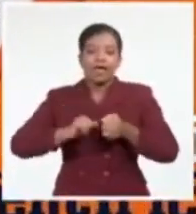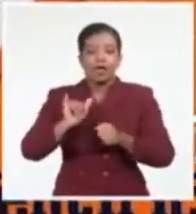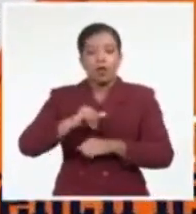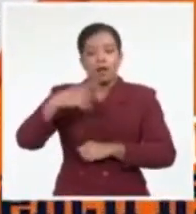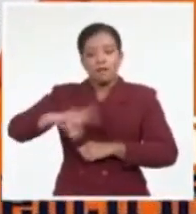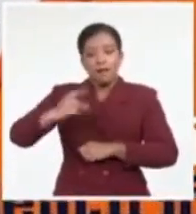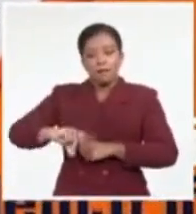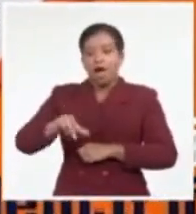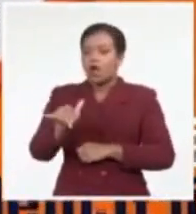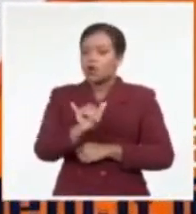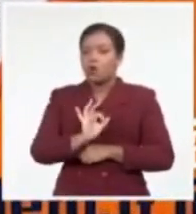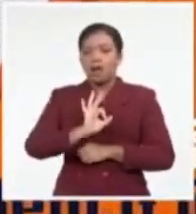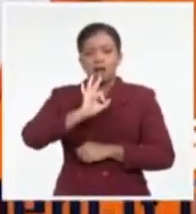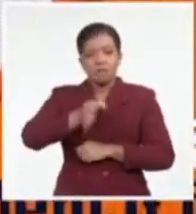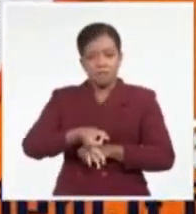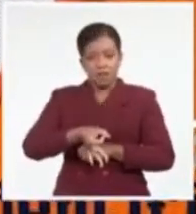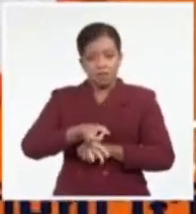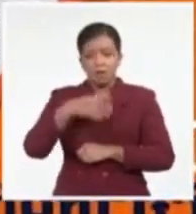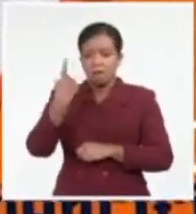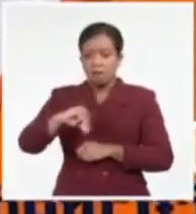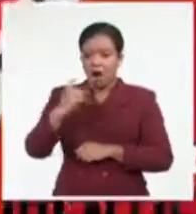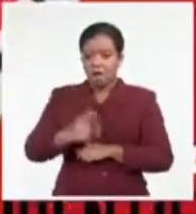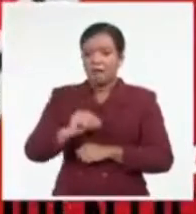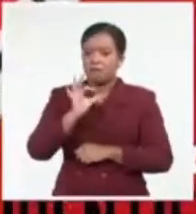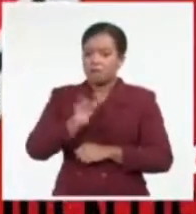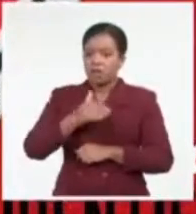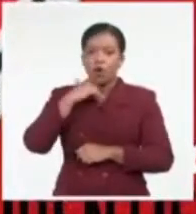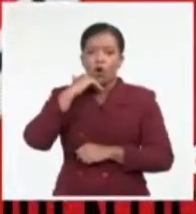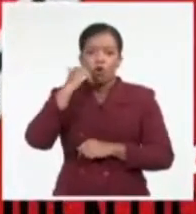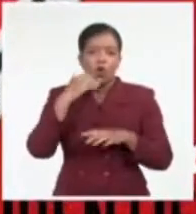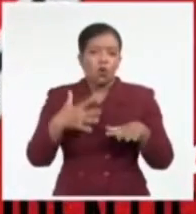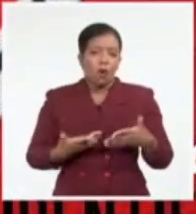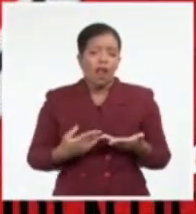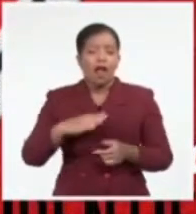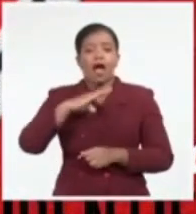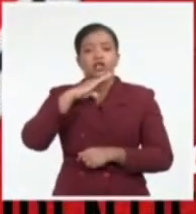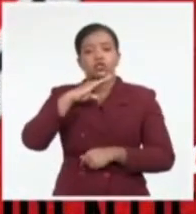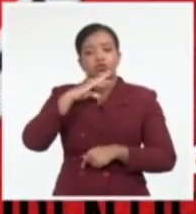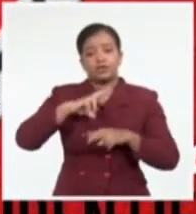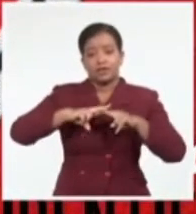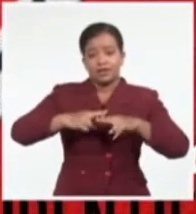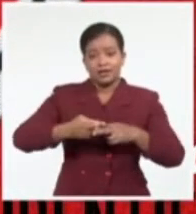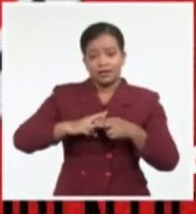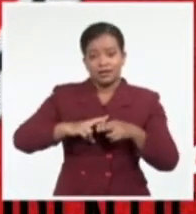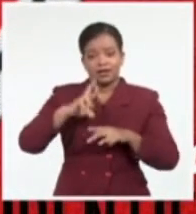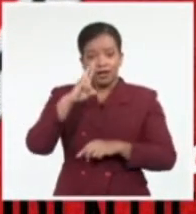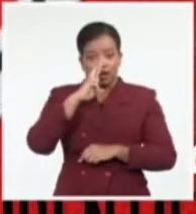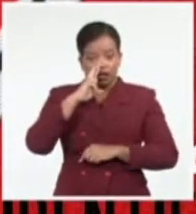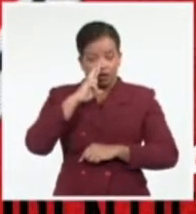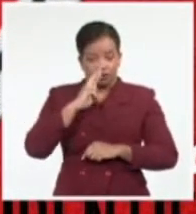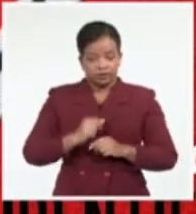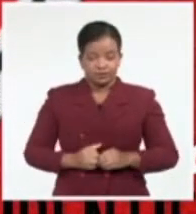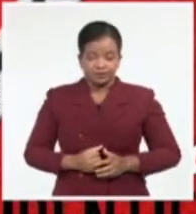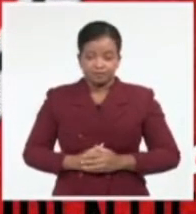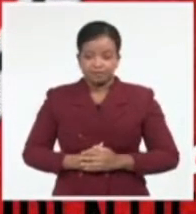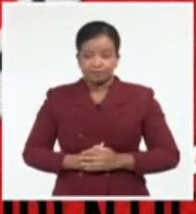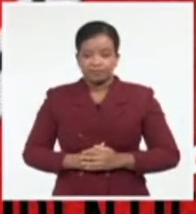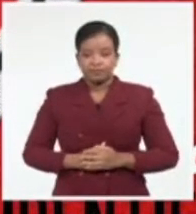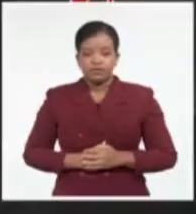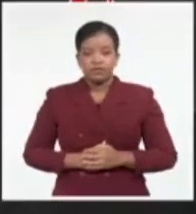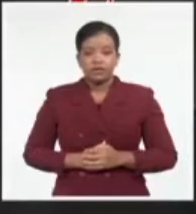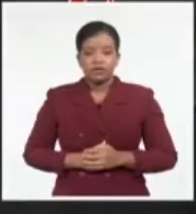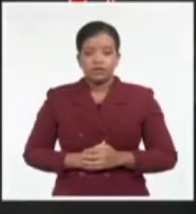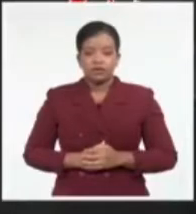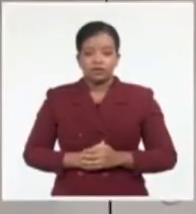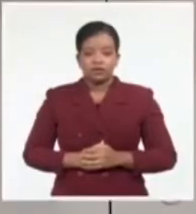común para todas las selecciones en esta oportunidad, a base de los colores azul, gris y negro, con la identidad visual del evento incorporada.